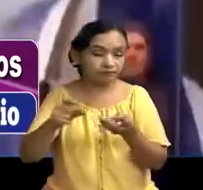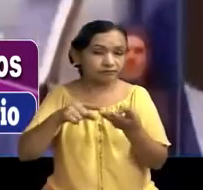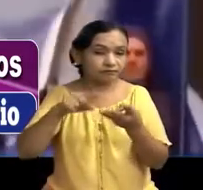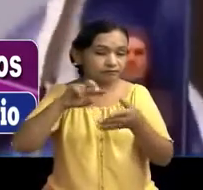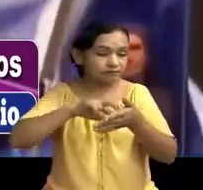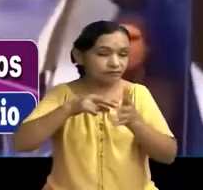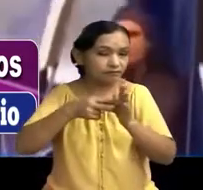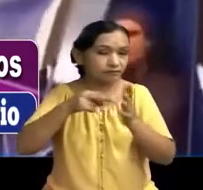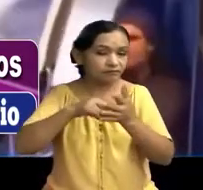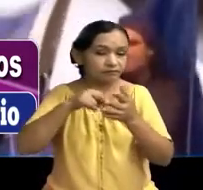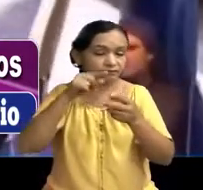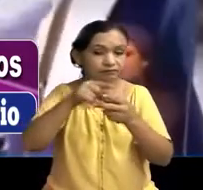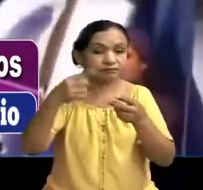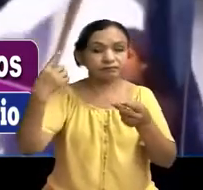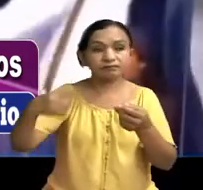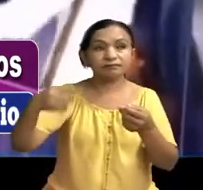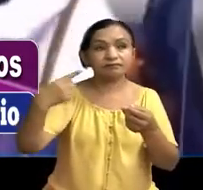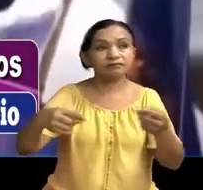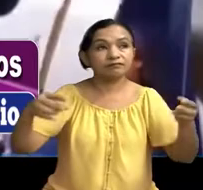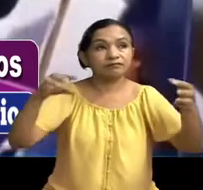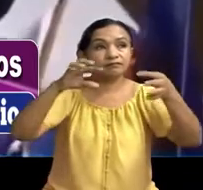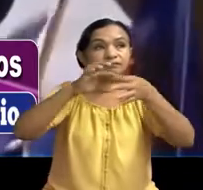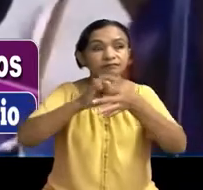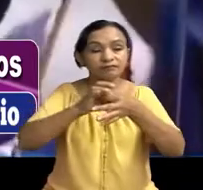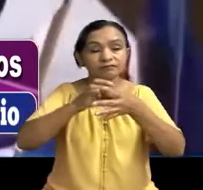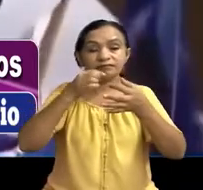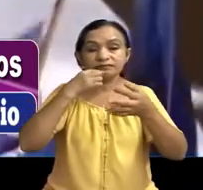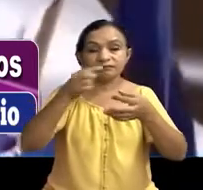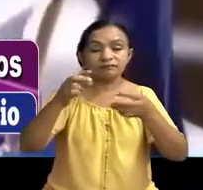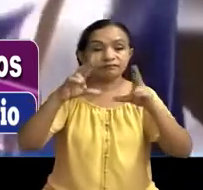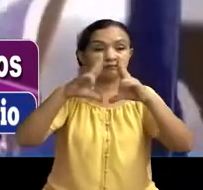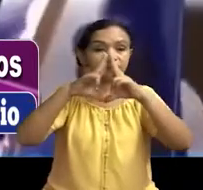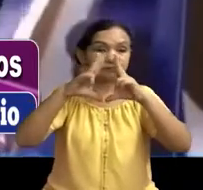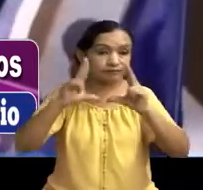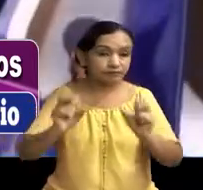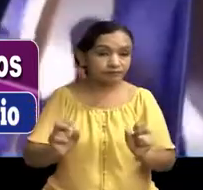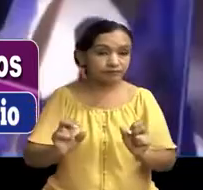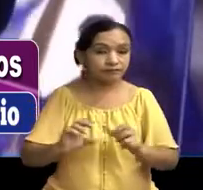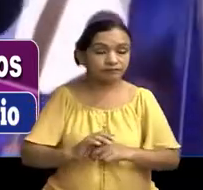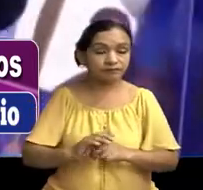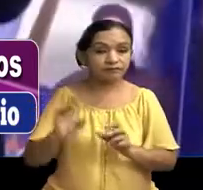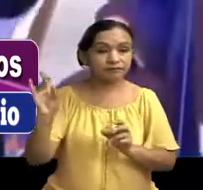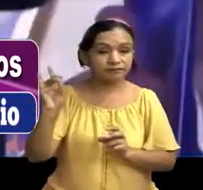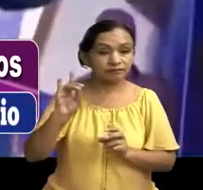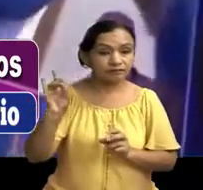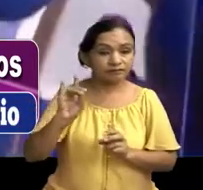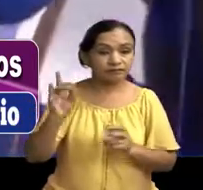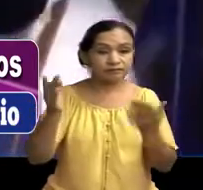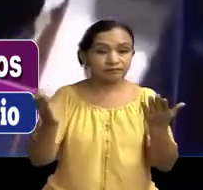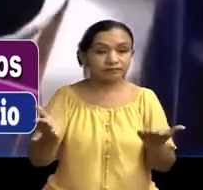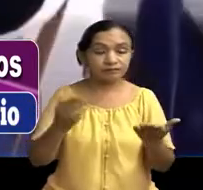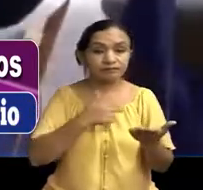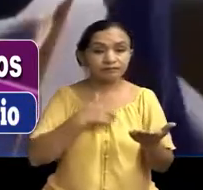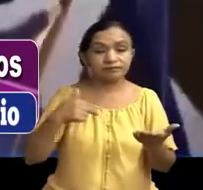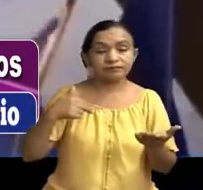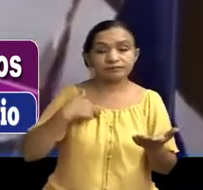partir de un proceso de restitución de derechos, como lo vimos aquí en Nicaragua, en Bolivia, pero que